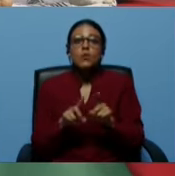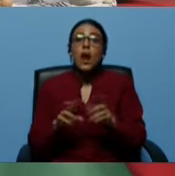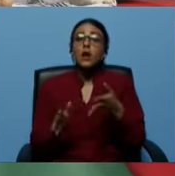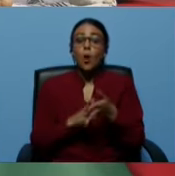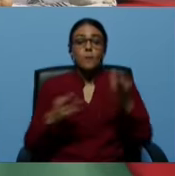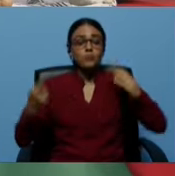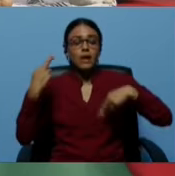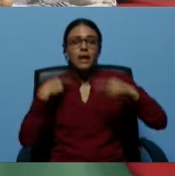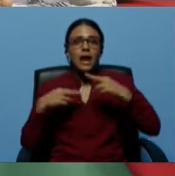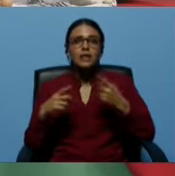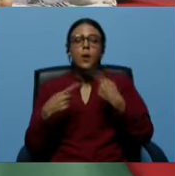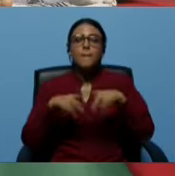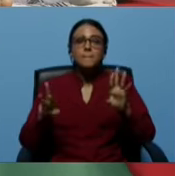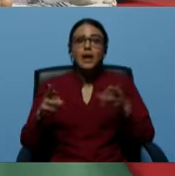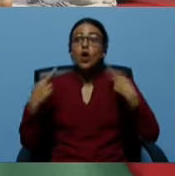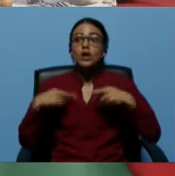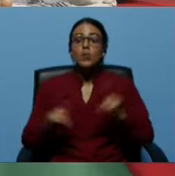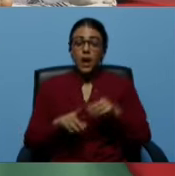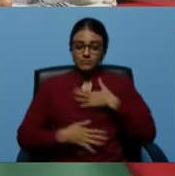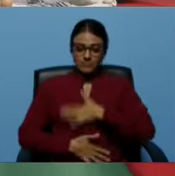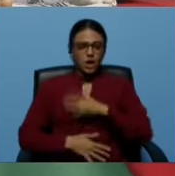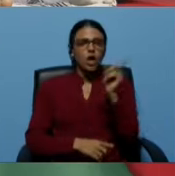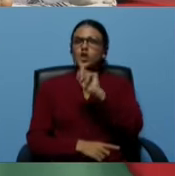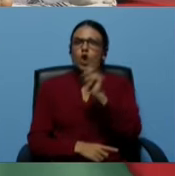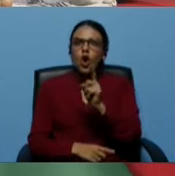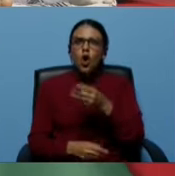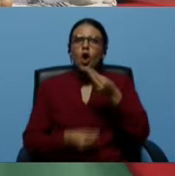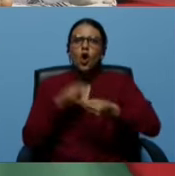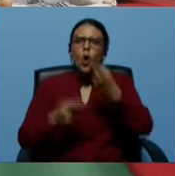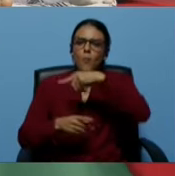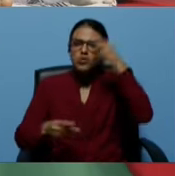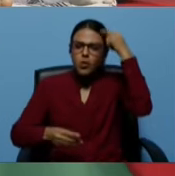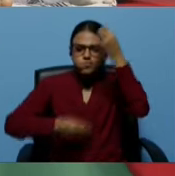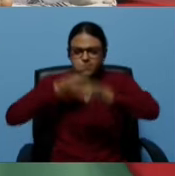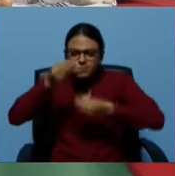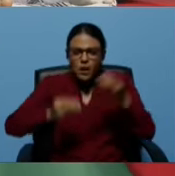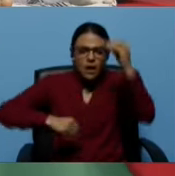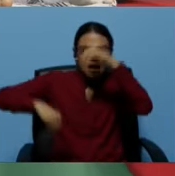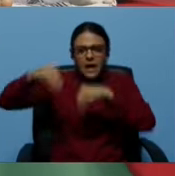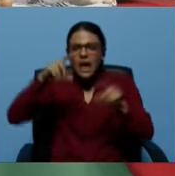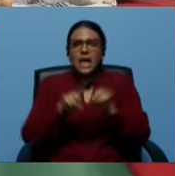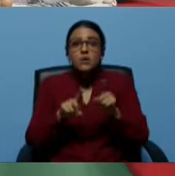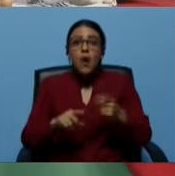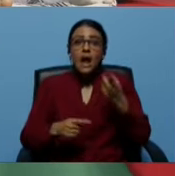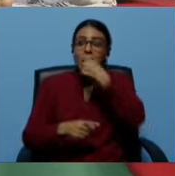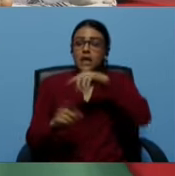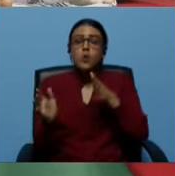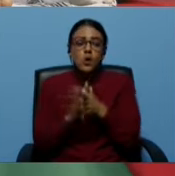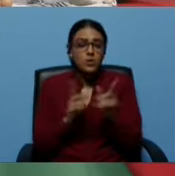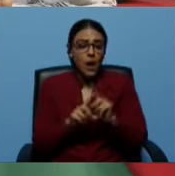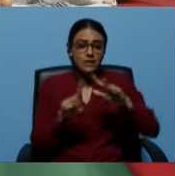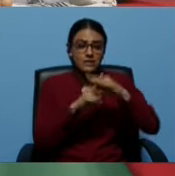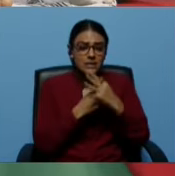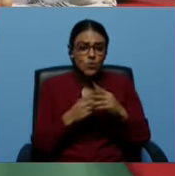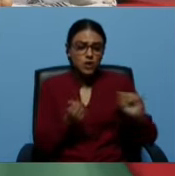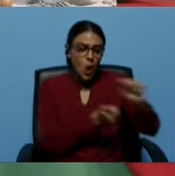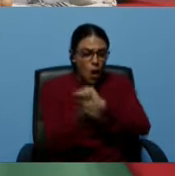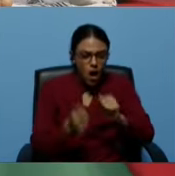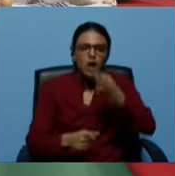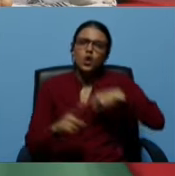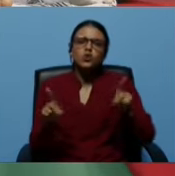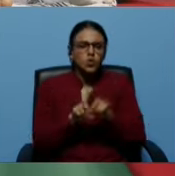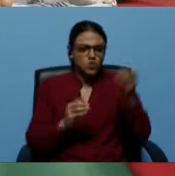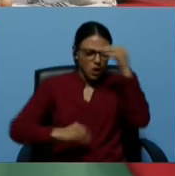recreación, pero no de recreación de entretenimiento, sino de crearse una y otra vez a pesar de las circunstancias, y de